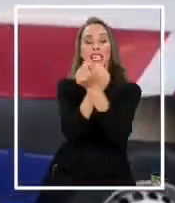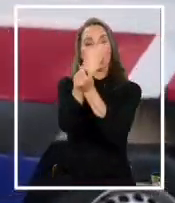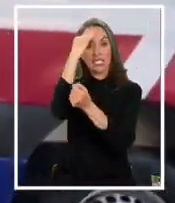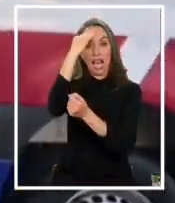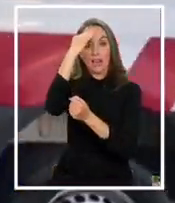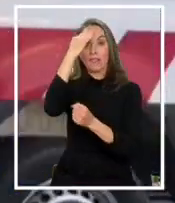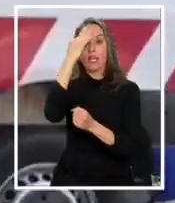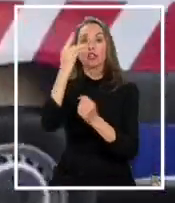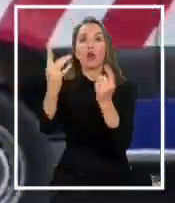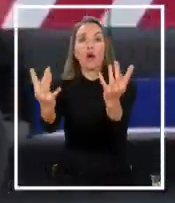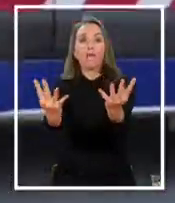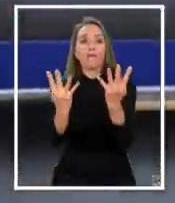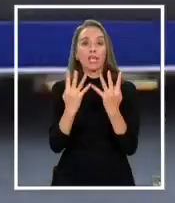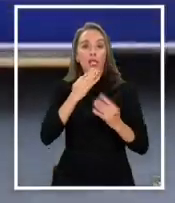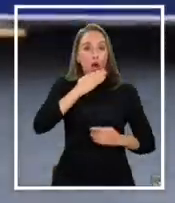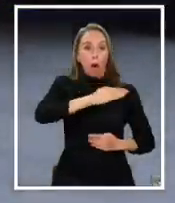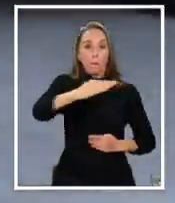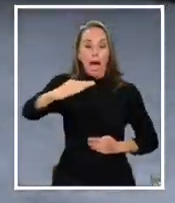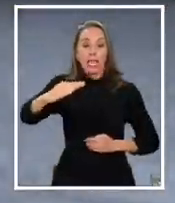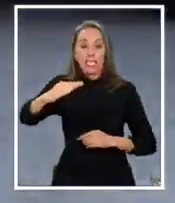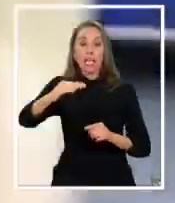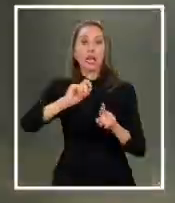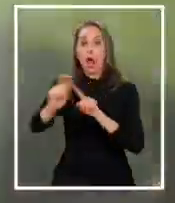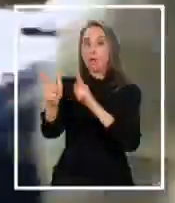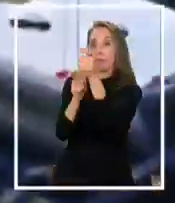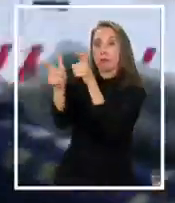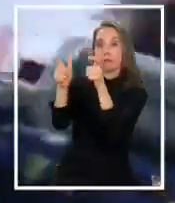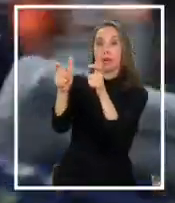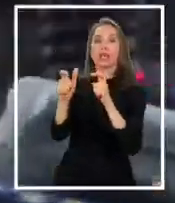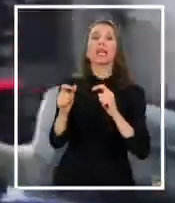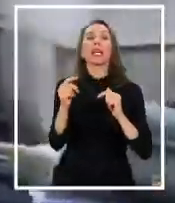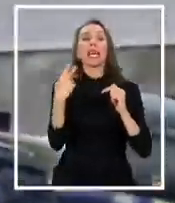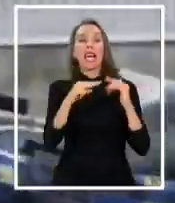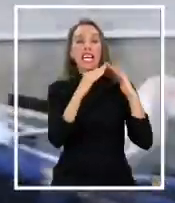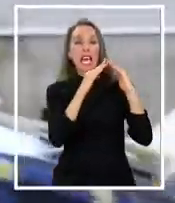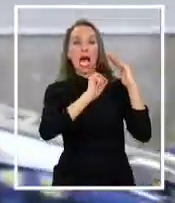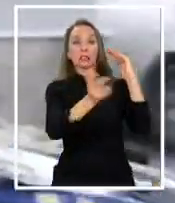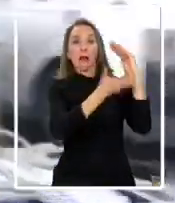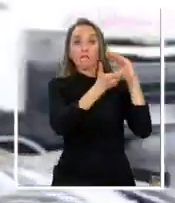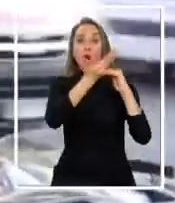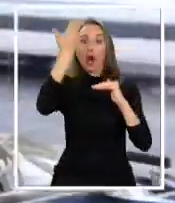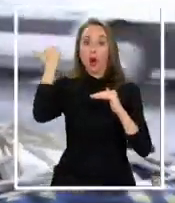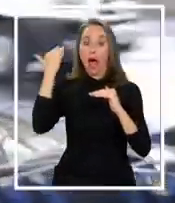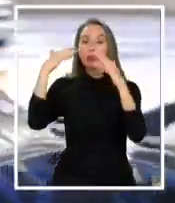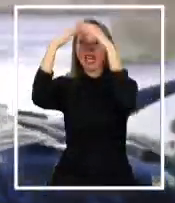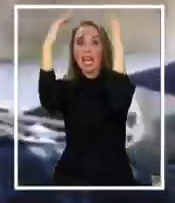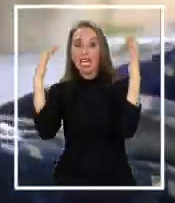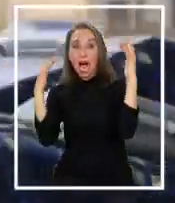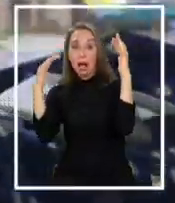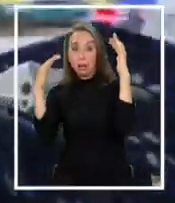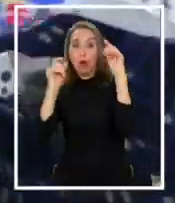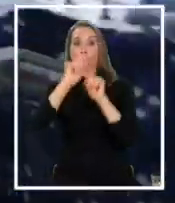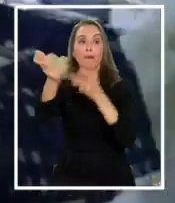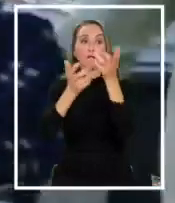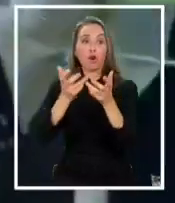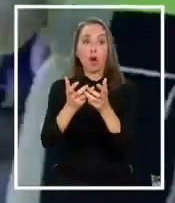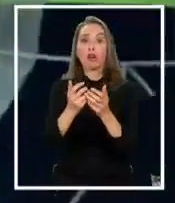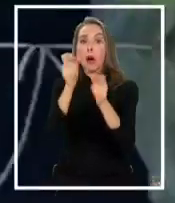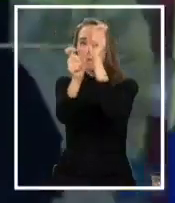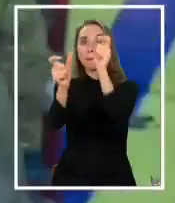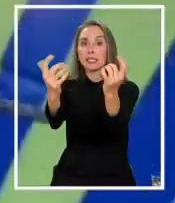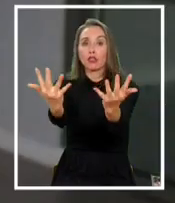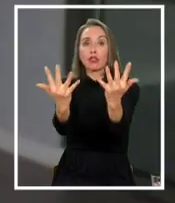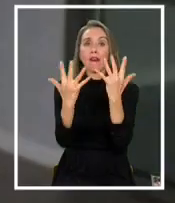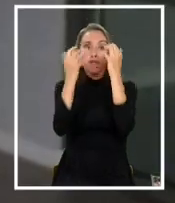Antiquina, Cañete. Ya le habían quemado un galpón y una casa, quiso enfrentar a los encapuchados, pero recibió la peor